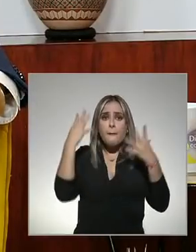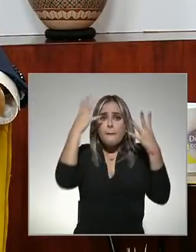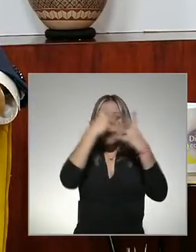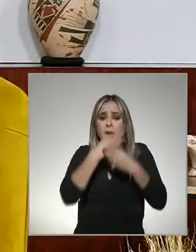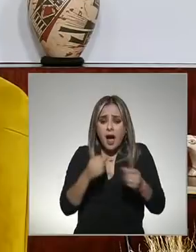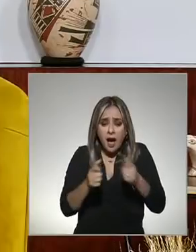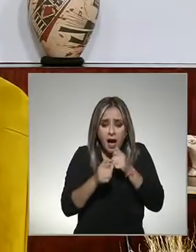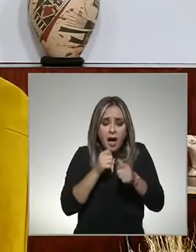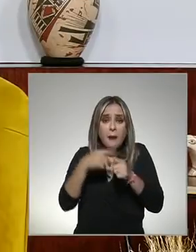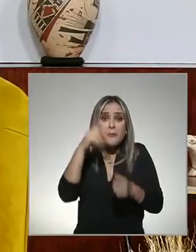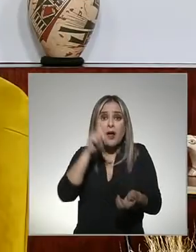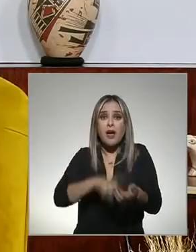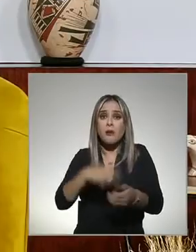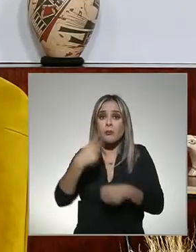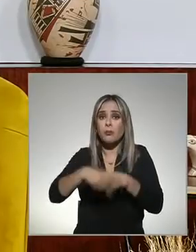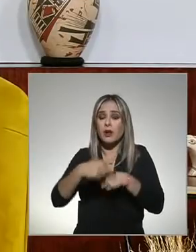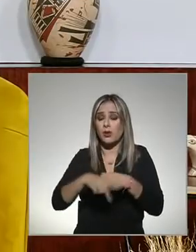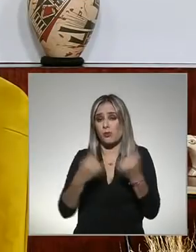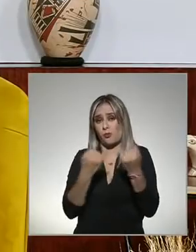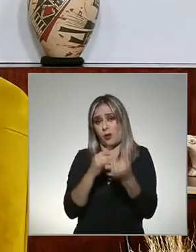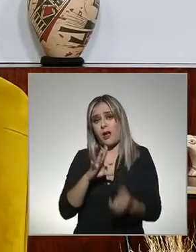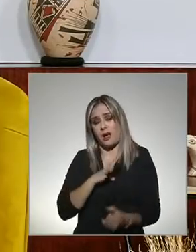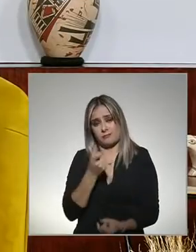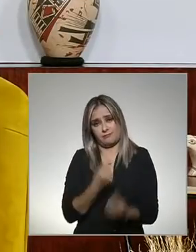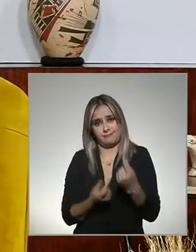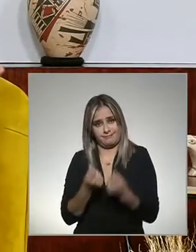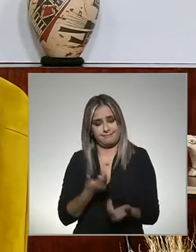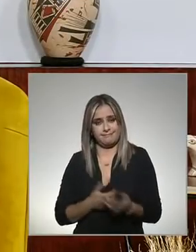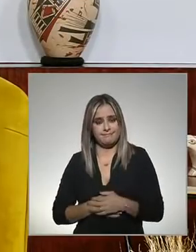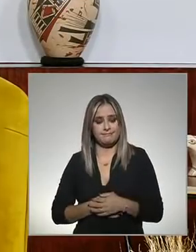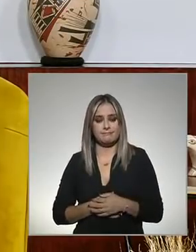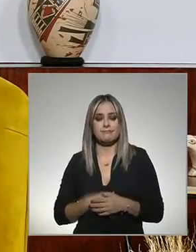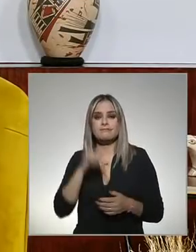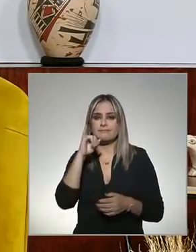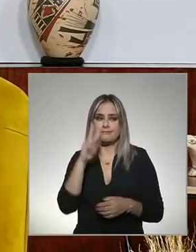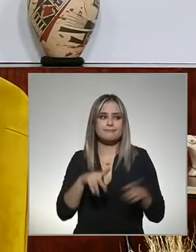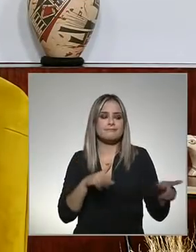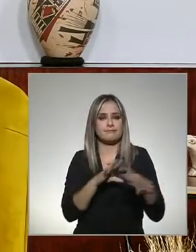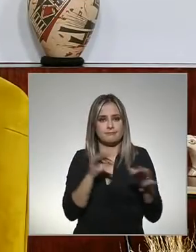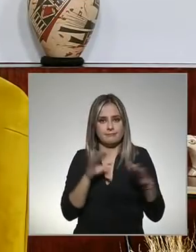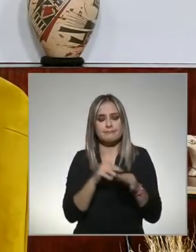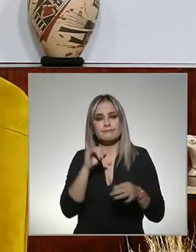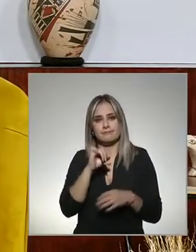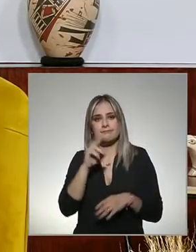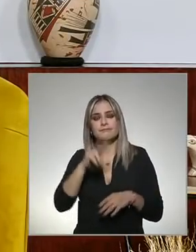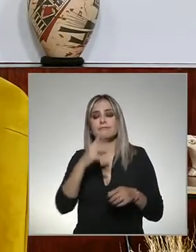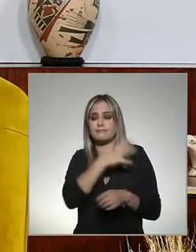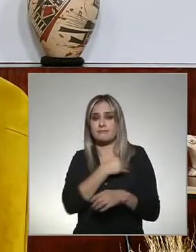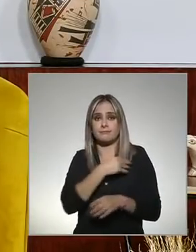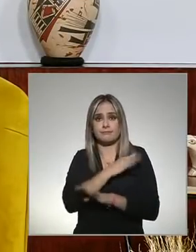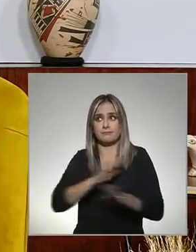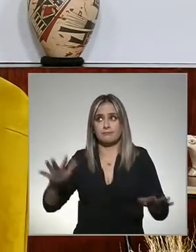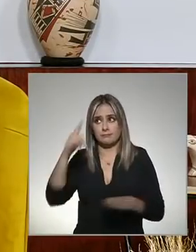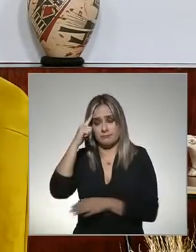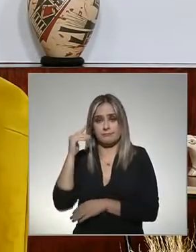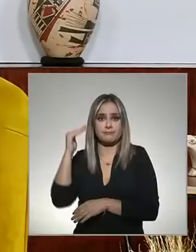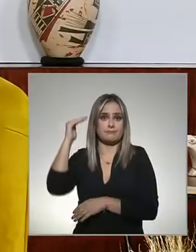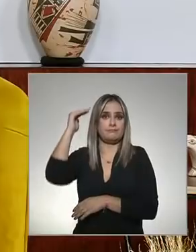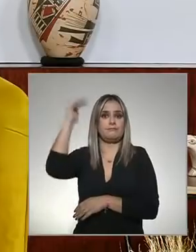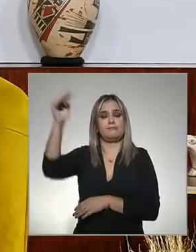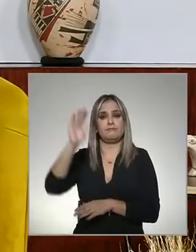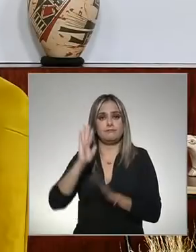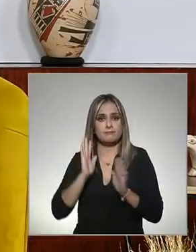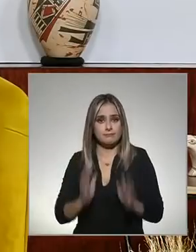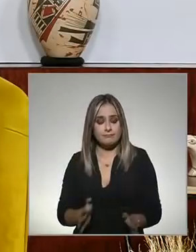Ahora creo que también deberíamos poner énfasis en esta parte, y lo ponías muy bien, en cuanto a nuestros hijos pierden la inocencia, nosotros como,